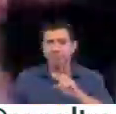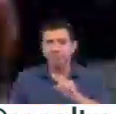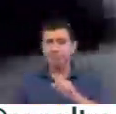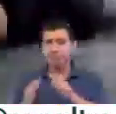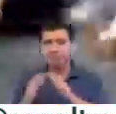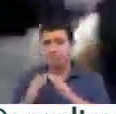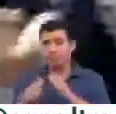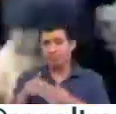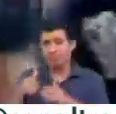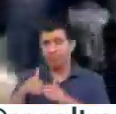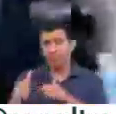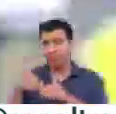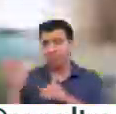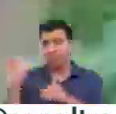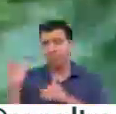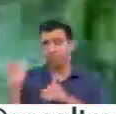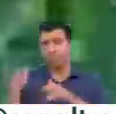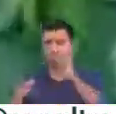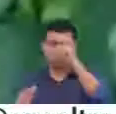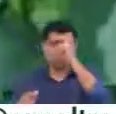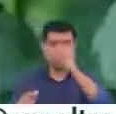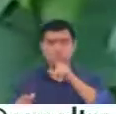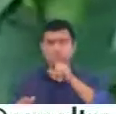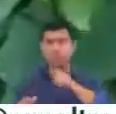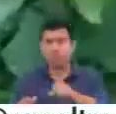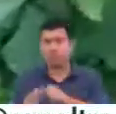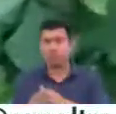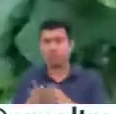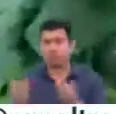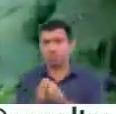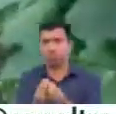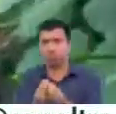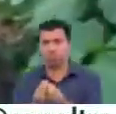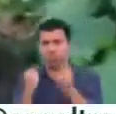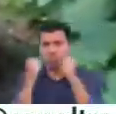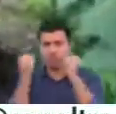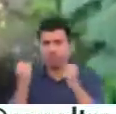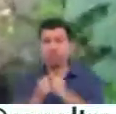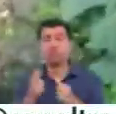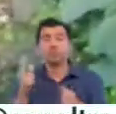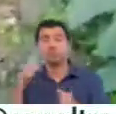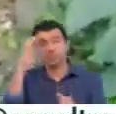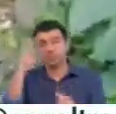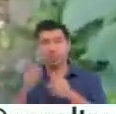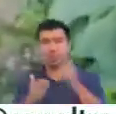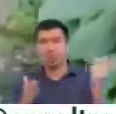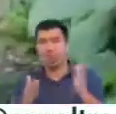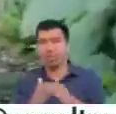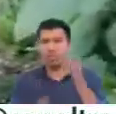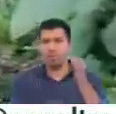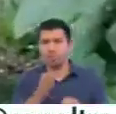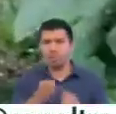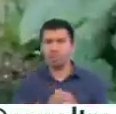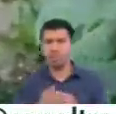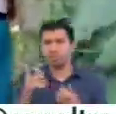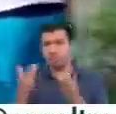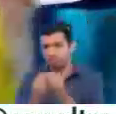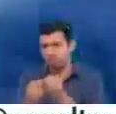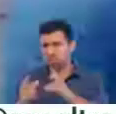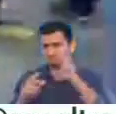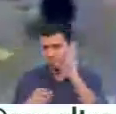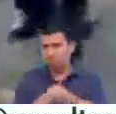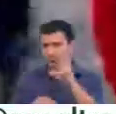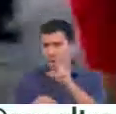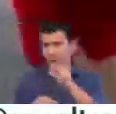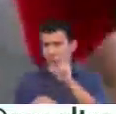vivienda en el norte de Bucaramanga. Varios manifestantes impidieron que una familia fuera sacada a la fuerza por orden judicial, pero al final cedieron ante la